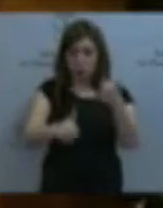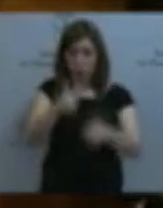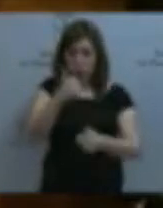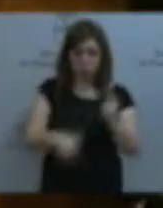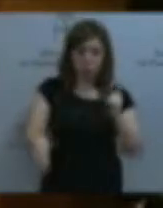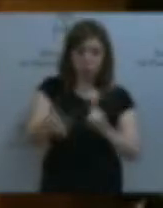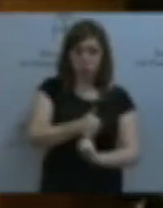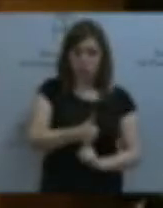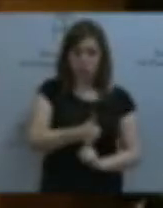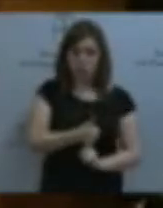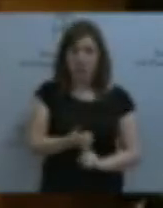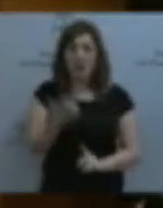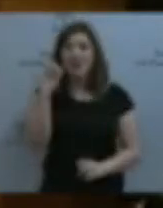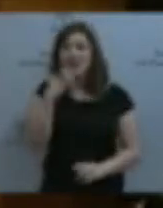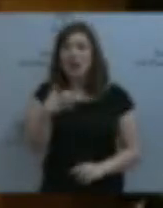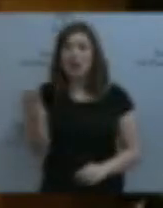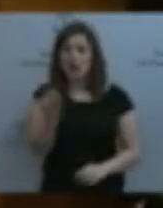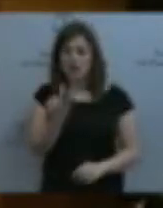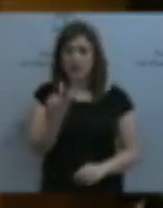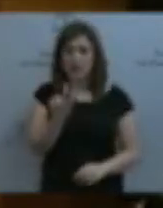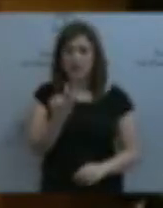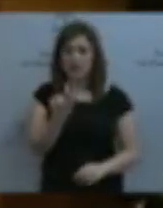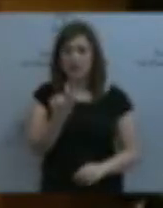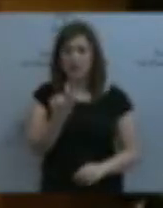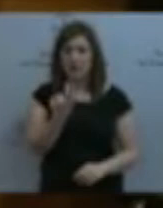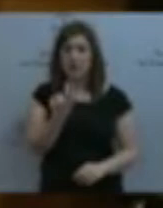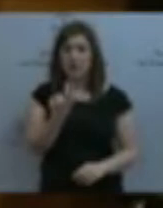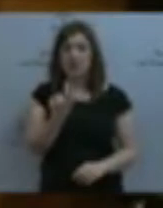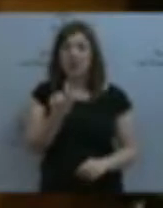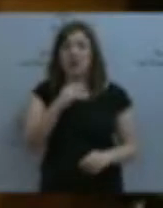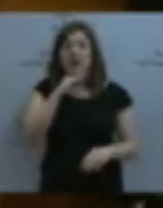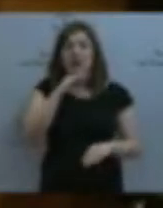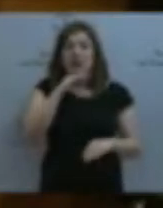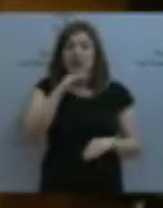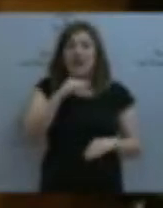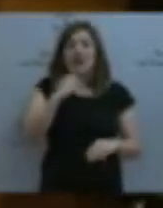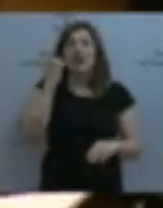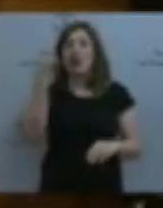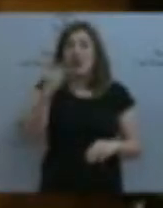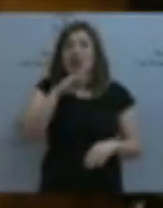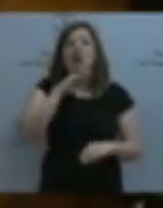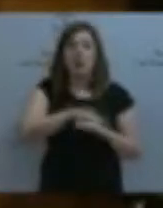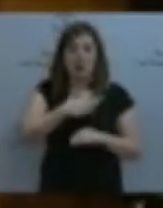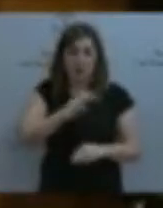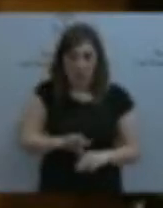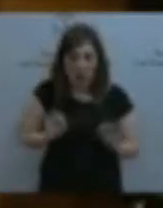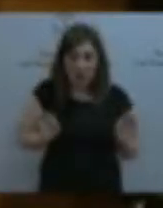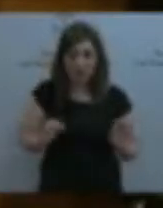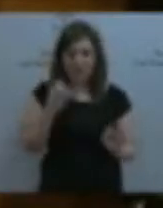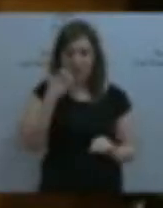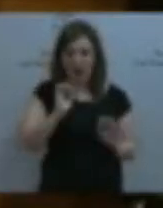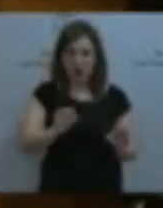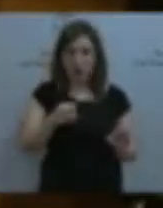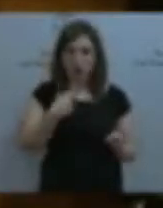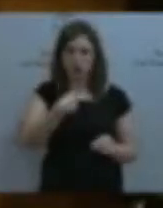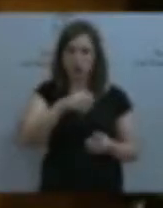O sea, lo raro no es que incumpliese, lo raro es que hubiese podido cumplir. Y de esto le dimos información